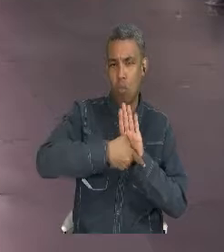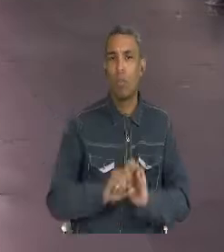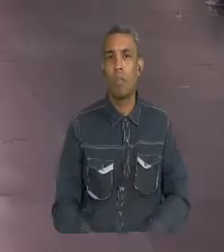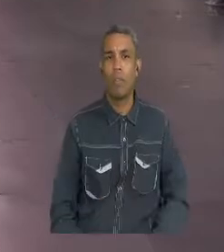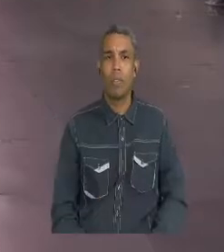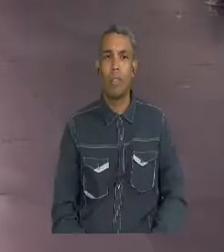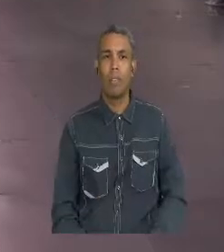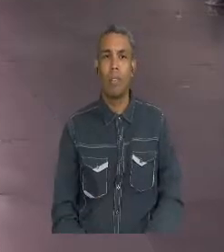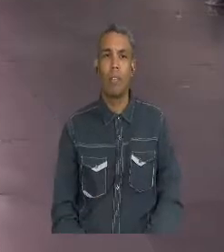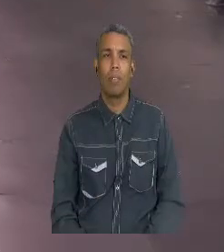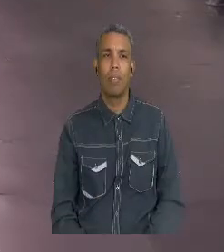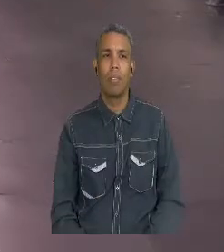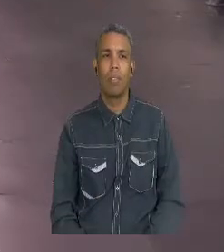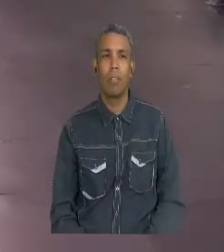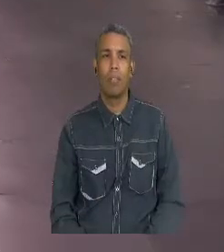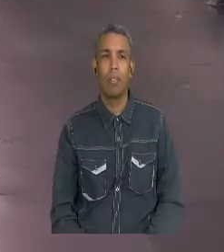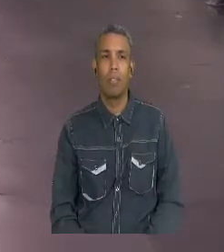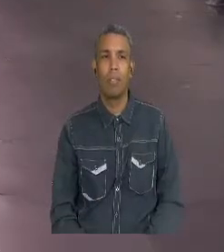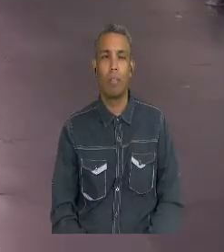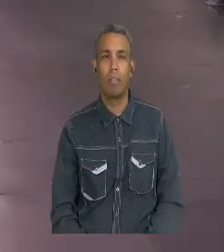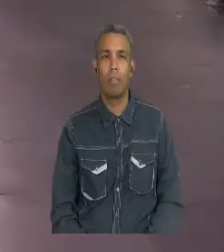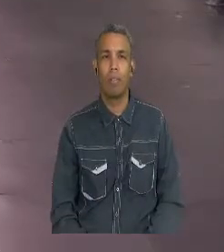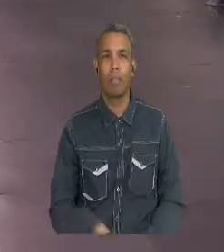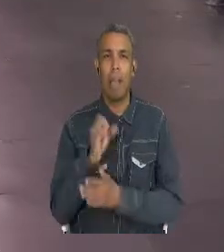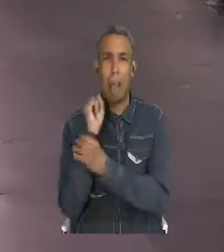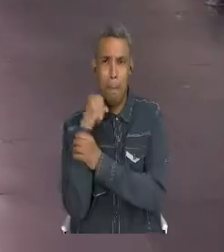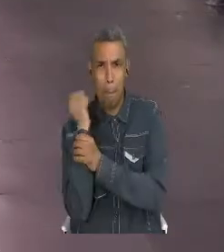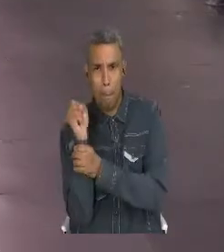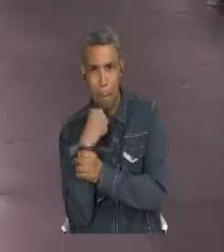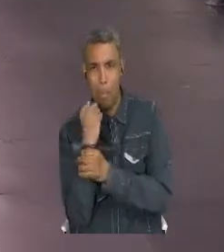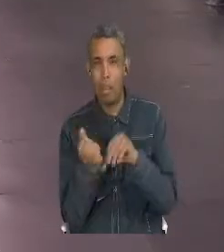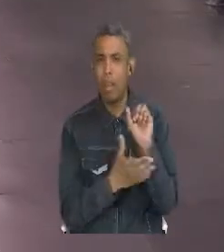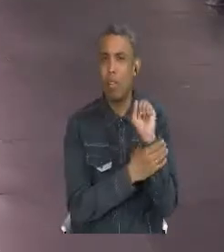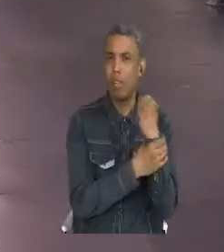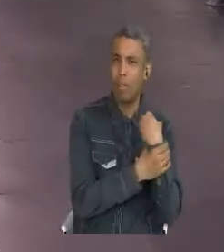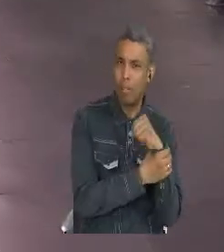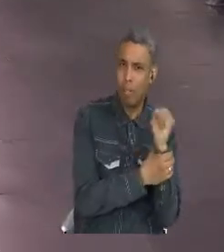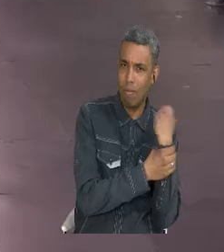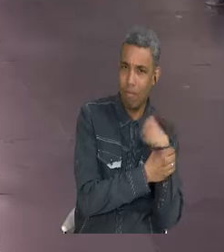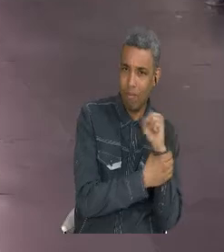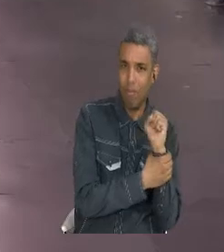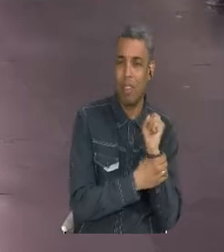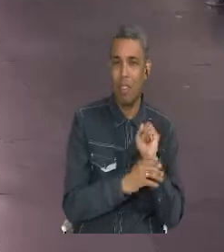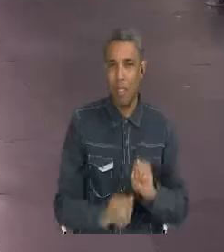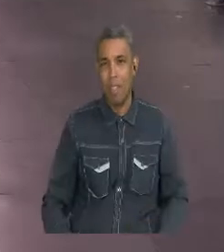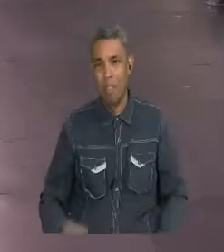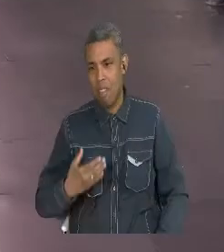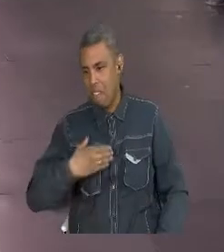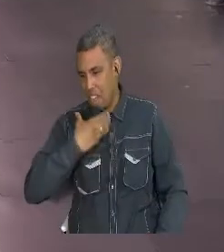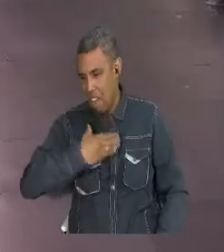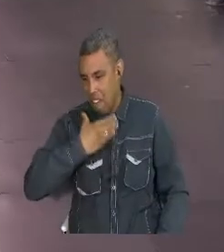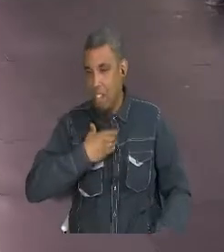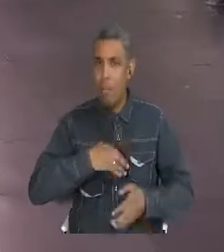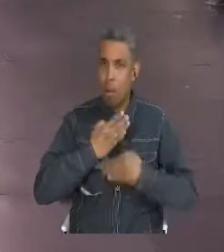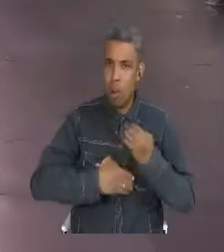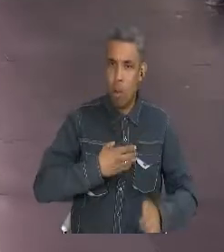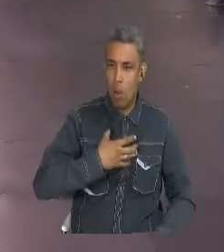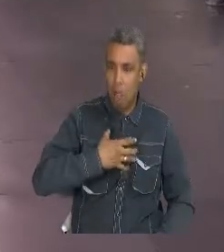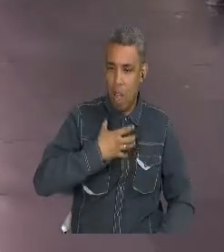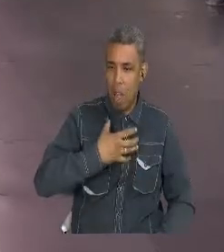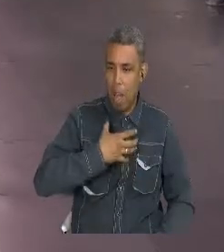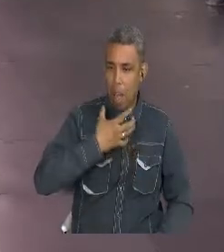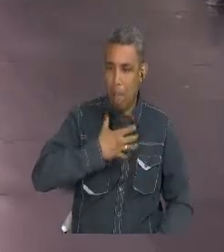las rodillas una y una para empezar a calentar lo que es el tren medio y la zona de la parte inferior, que es la que vamos a trabajar. Listo, ahora hacemos